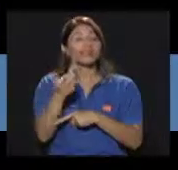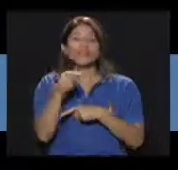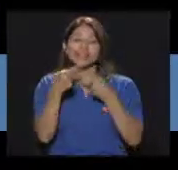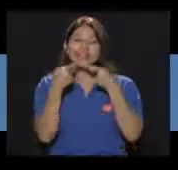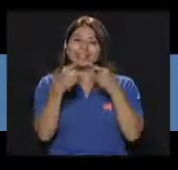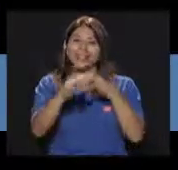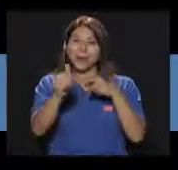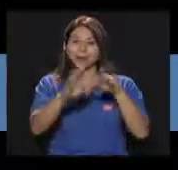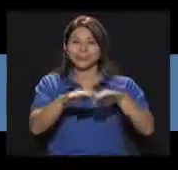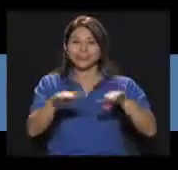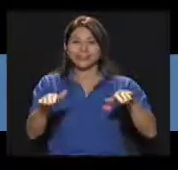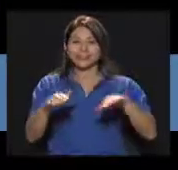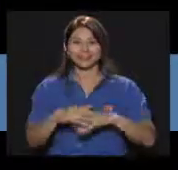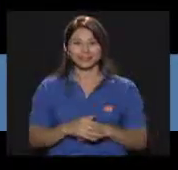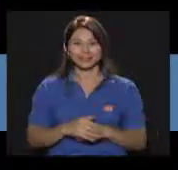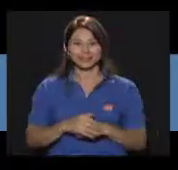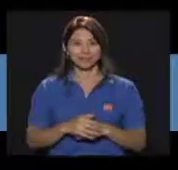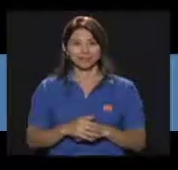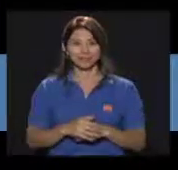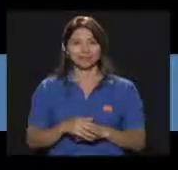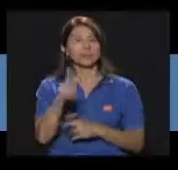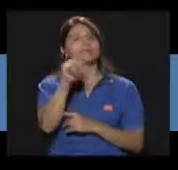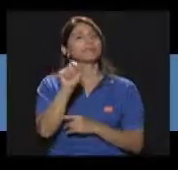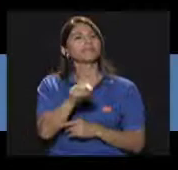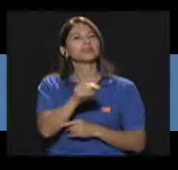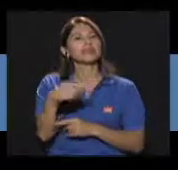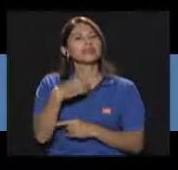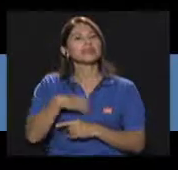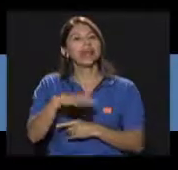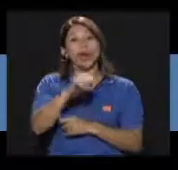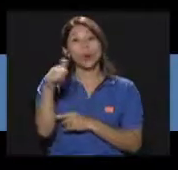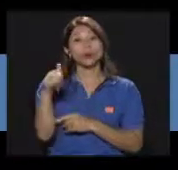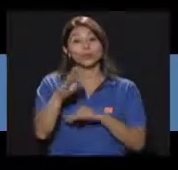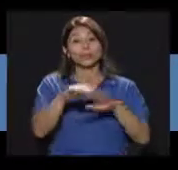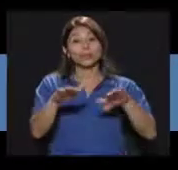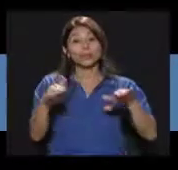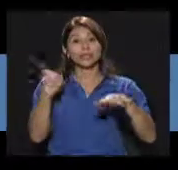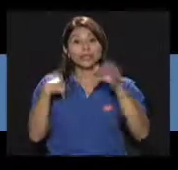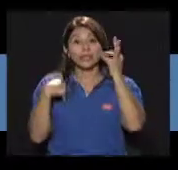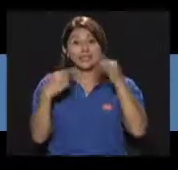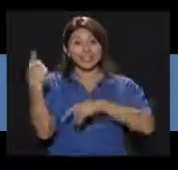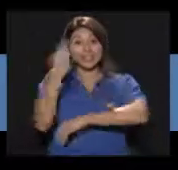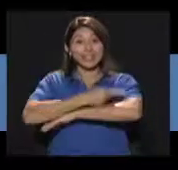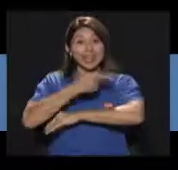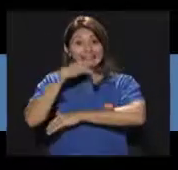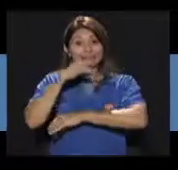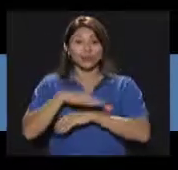ellos tienen que decirle a otros pequeños. ¿Qué le desea a otros niños y niñas en el Día del